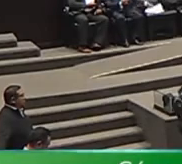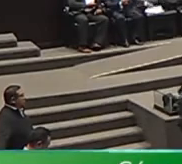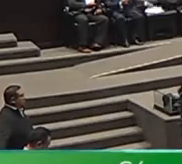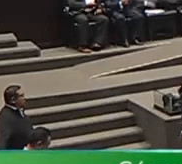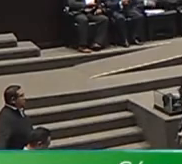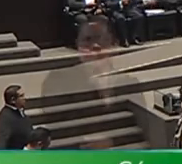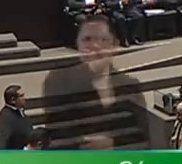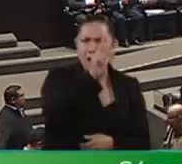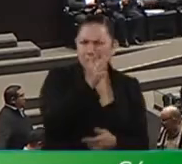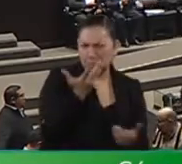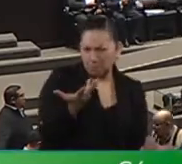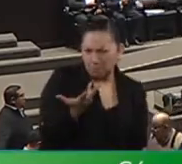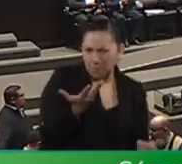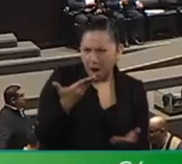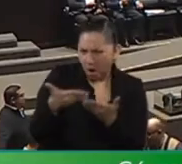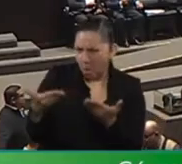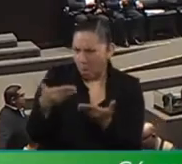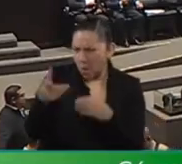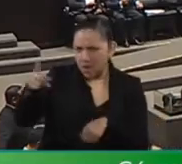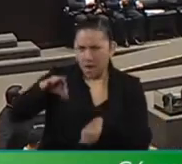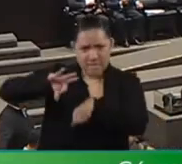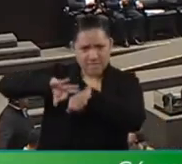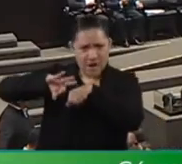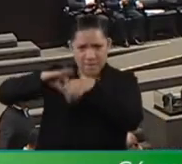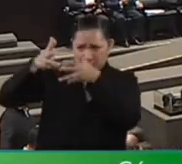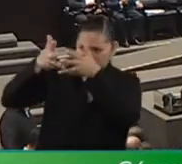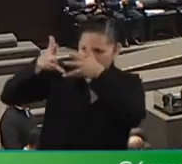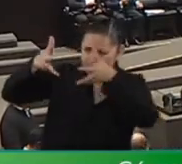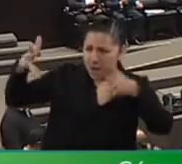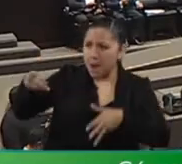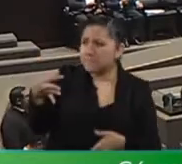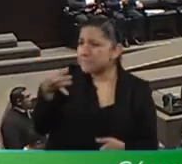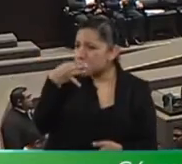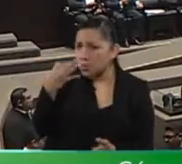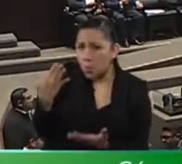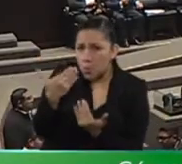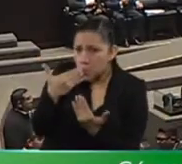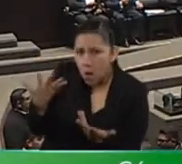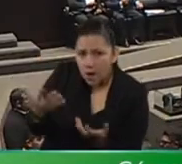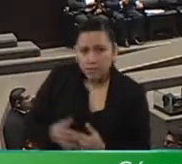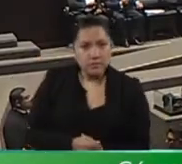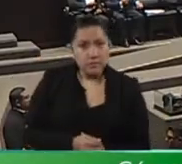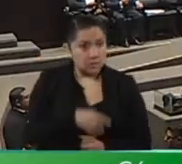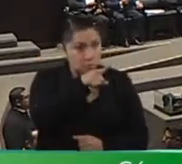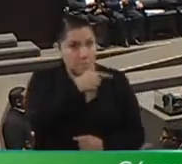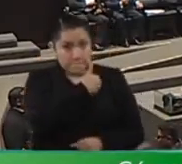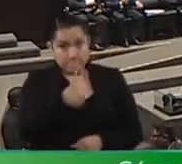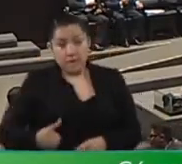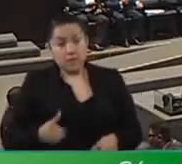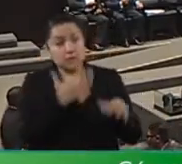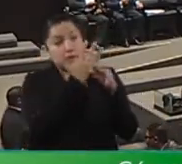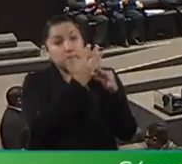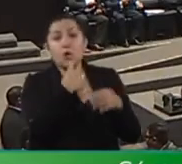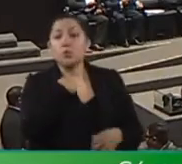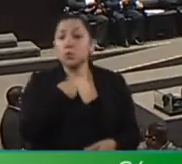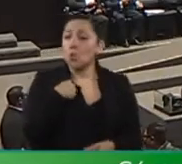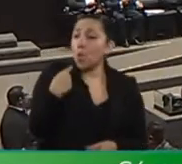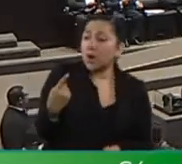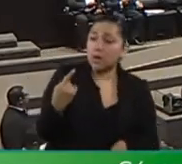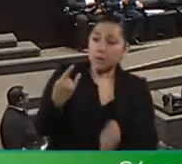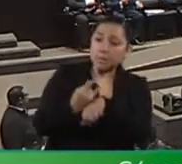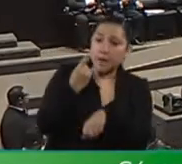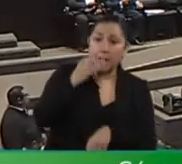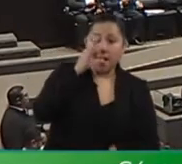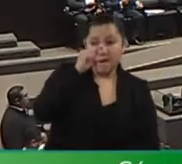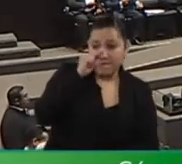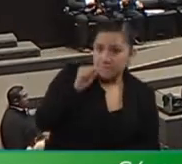sin medicamentos. No tengo derecho a fallar, dijo el presidente, pero en materia educativa, tan solo